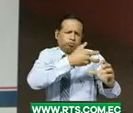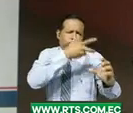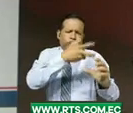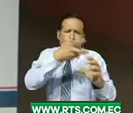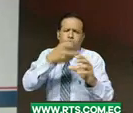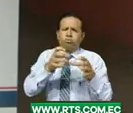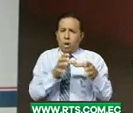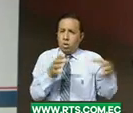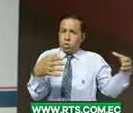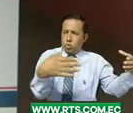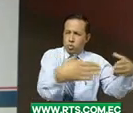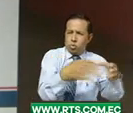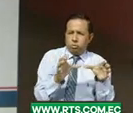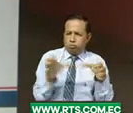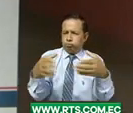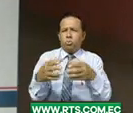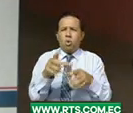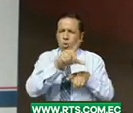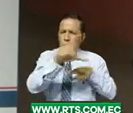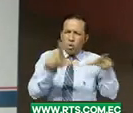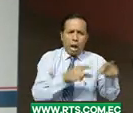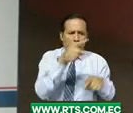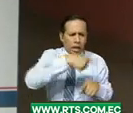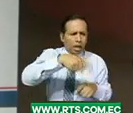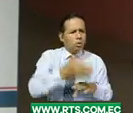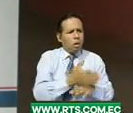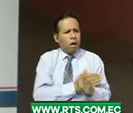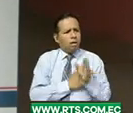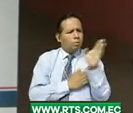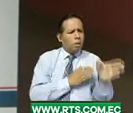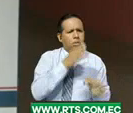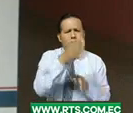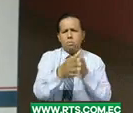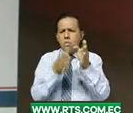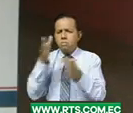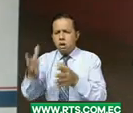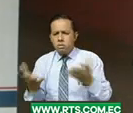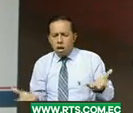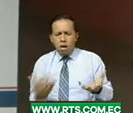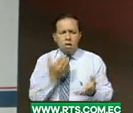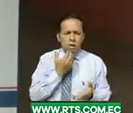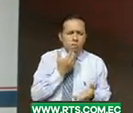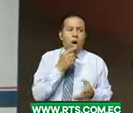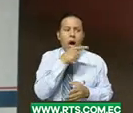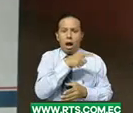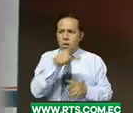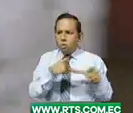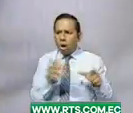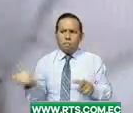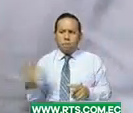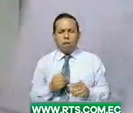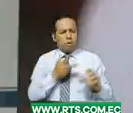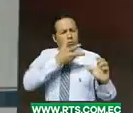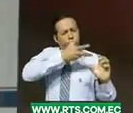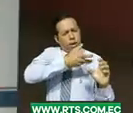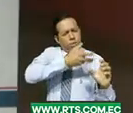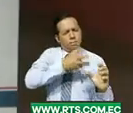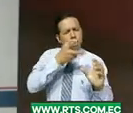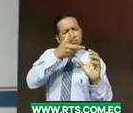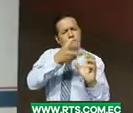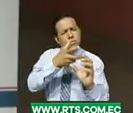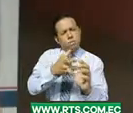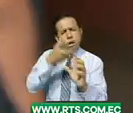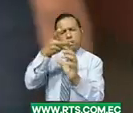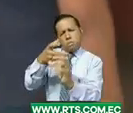sectores donde nosotros vemos que han estado estos pacientes o los contactos de los primeros contactos que tuvimos en